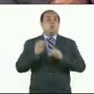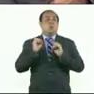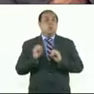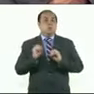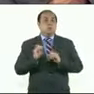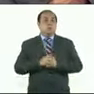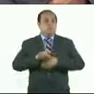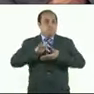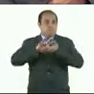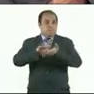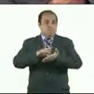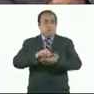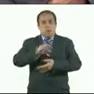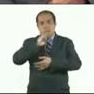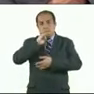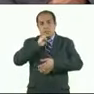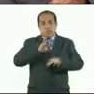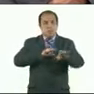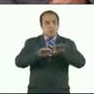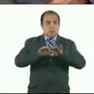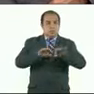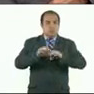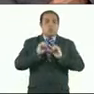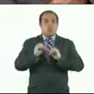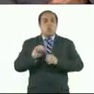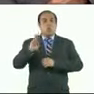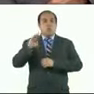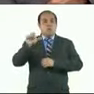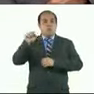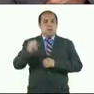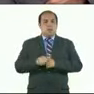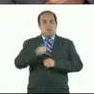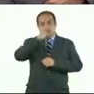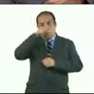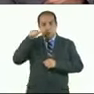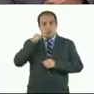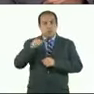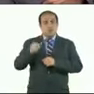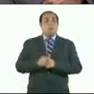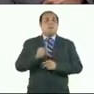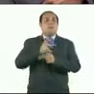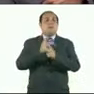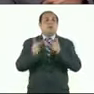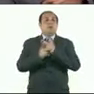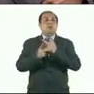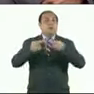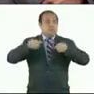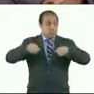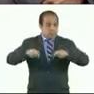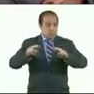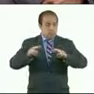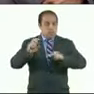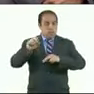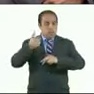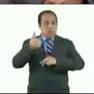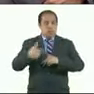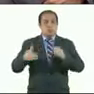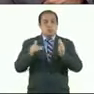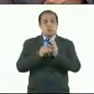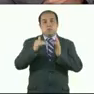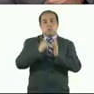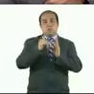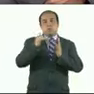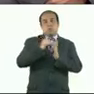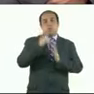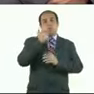este apoyo para madres trabajadoras, o las becas Benito Juárez para preparatoria. Es decir, todo esto representa 37.000 millones de